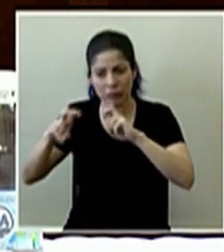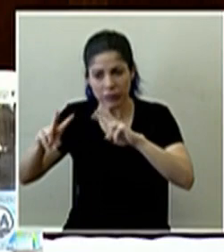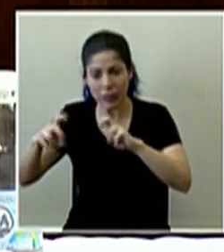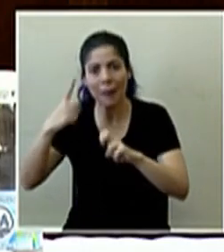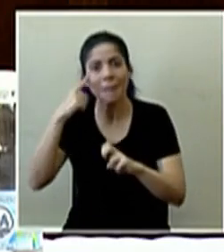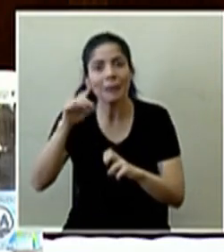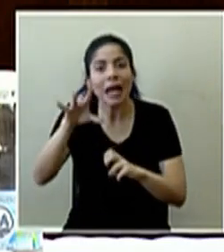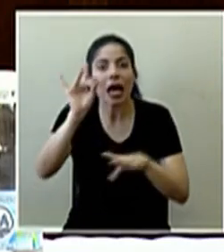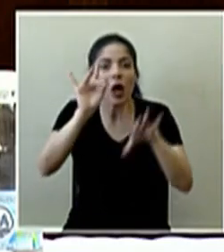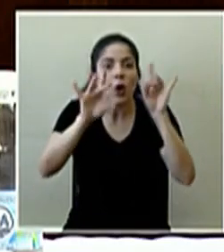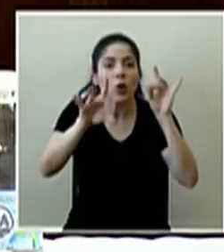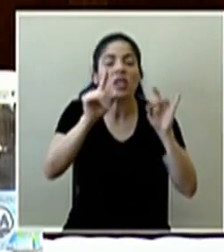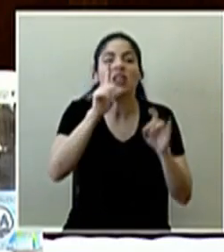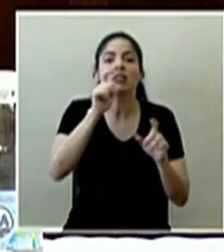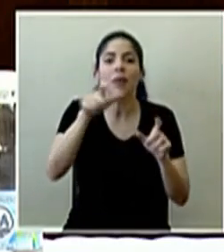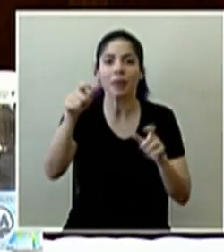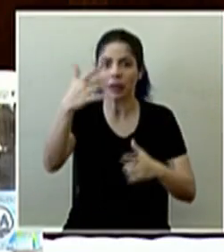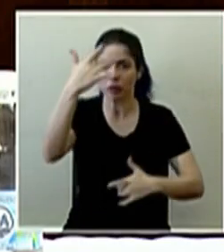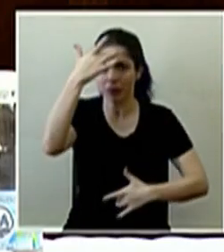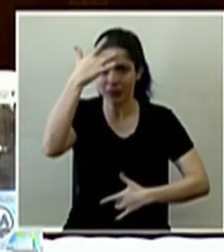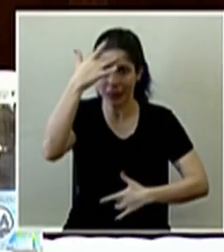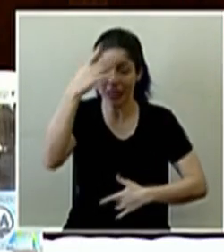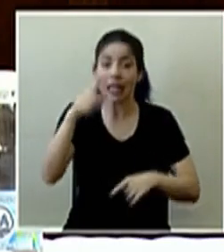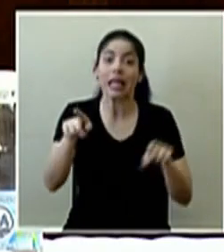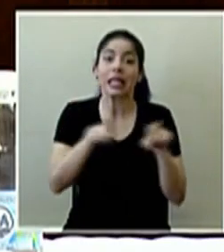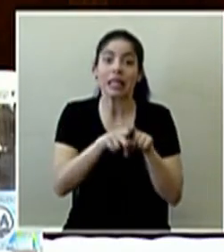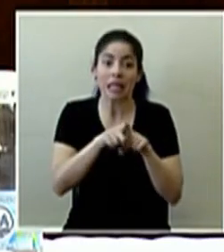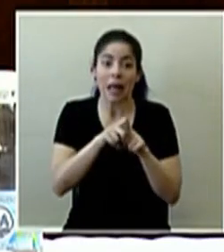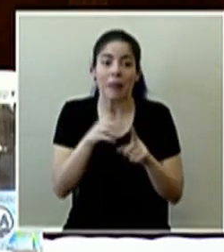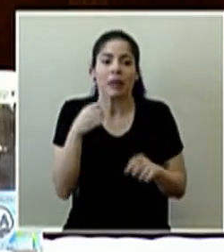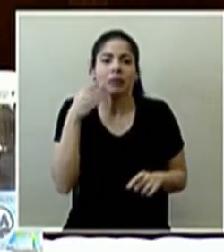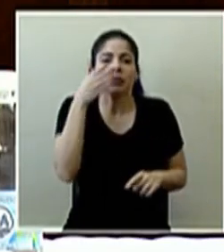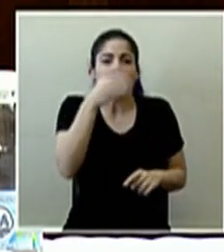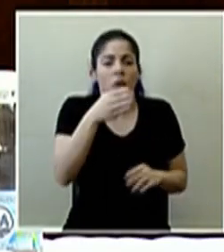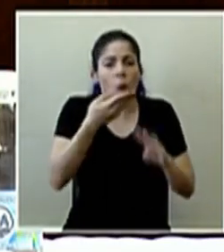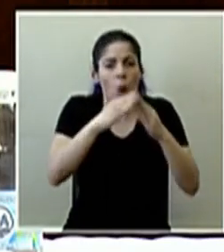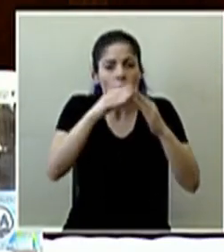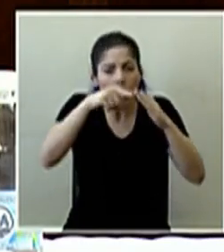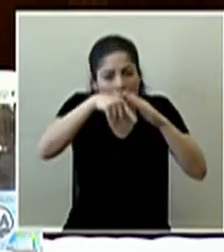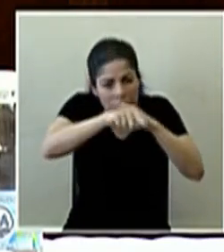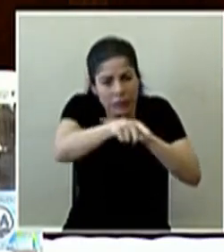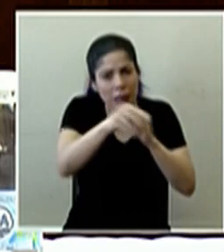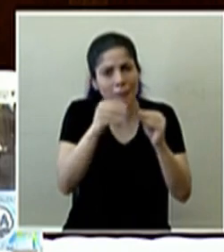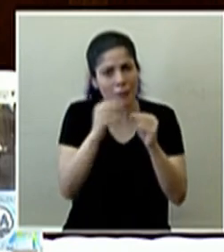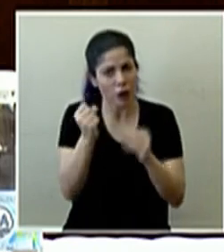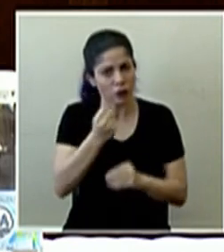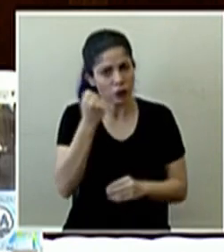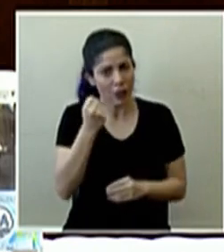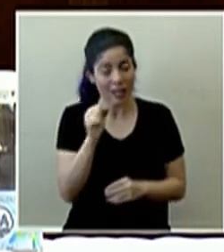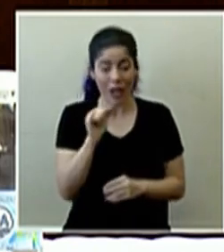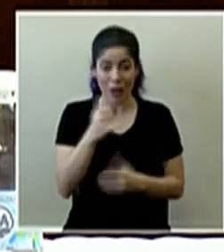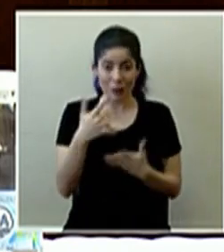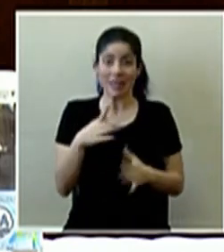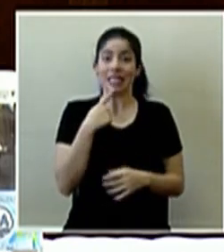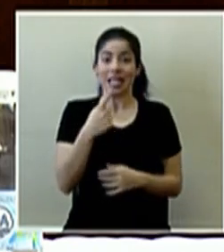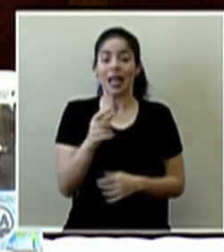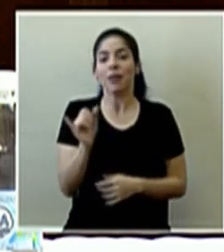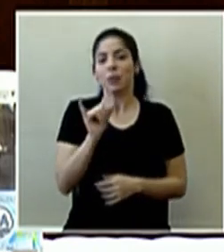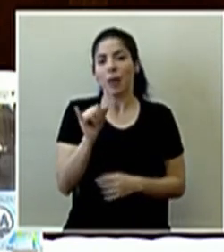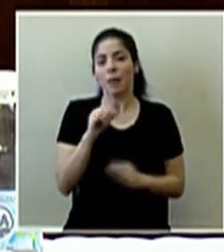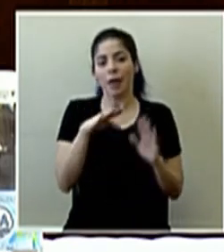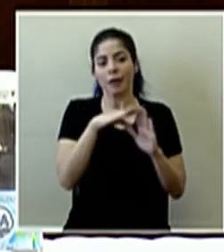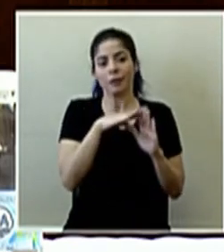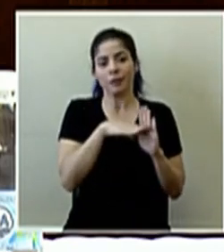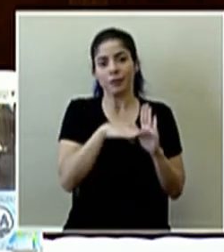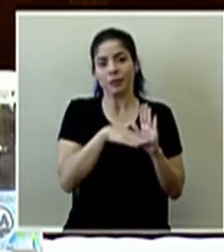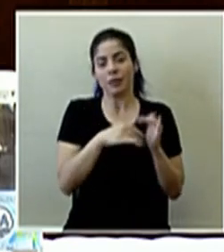esos pacientes y para llegar a la comunidad un poco más fuerte. Como decía, incluso, pues también los